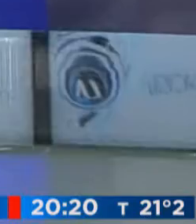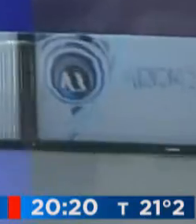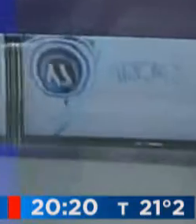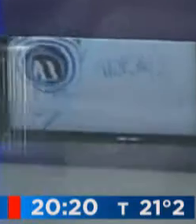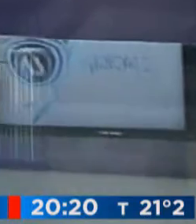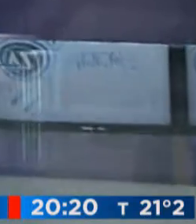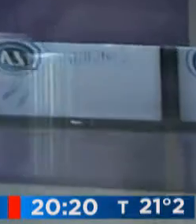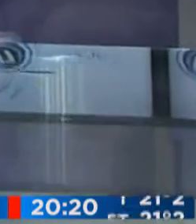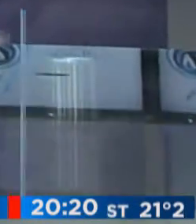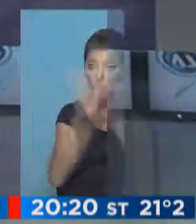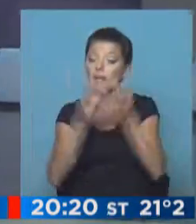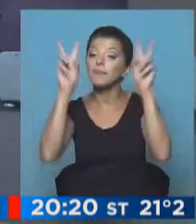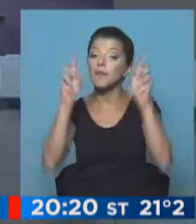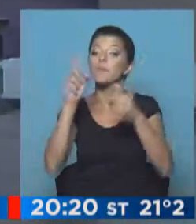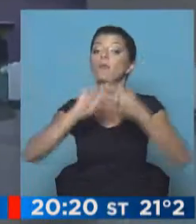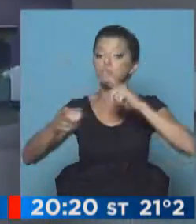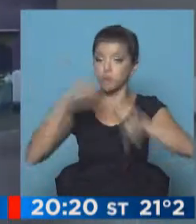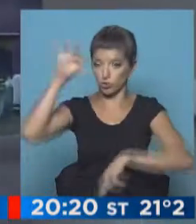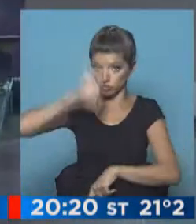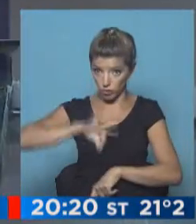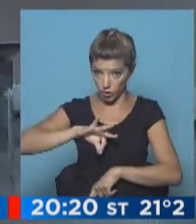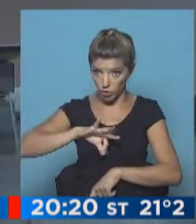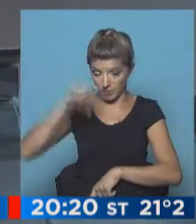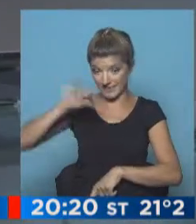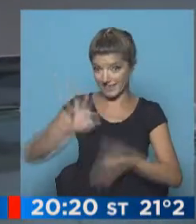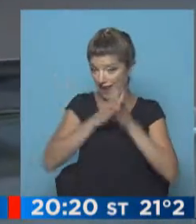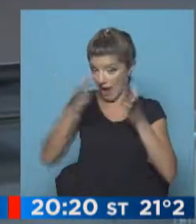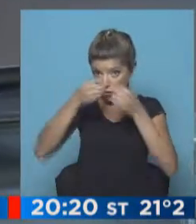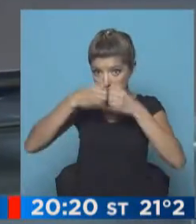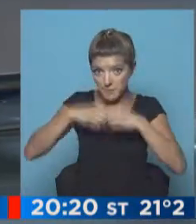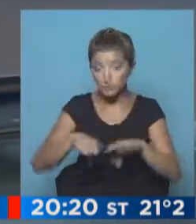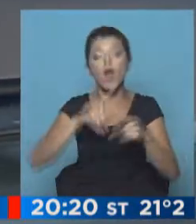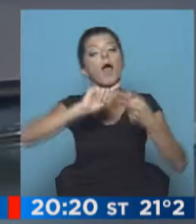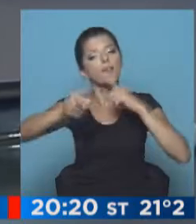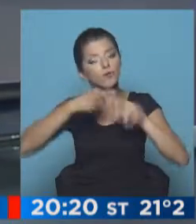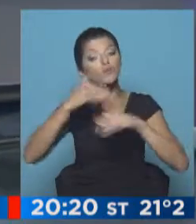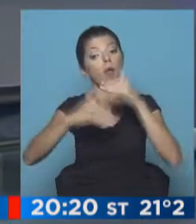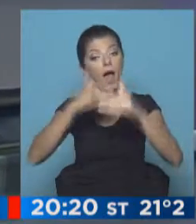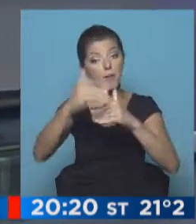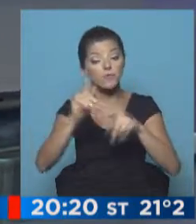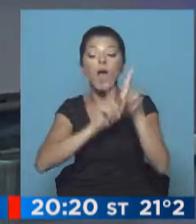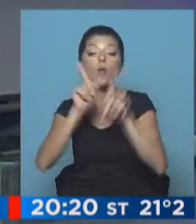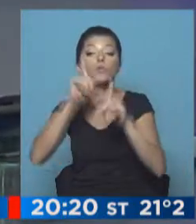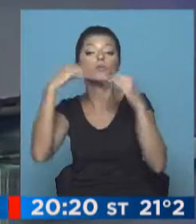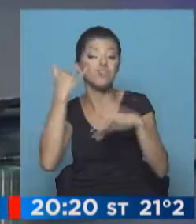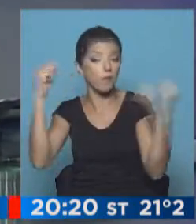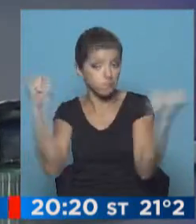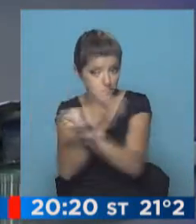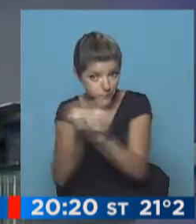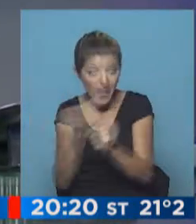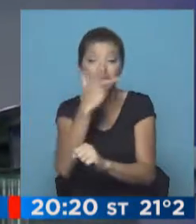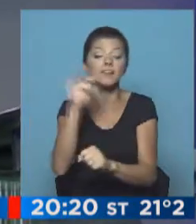Nos ocupamos ahora de las paritarias porque desde que comenzó el año avanzan las negociaciones. En su mayoría cerraron hasta el momento con un promedio